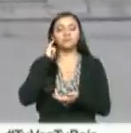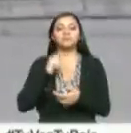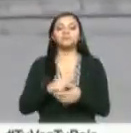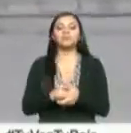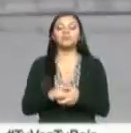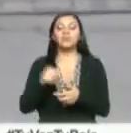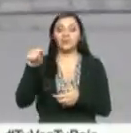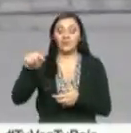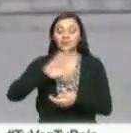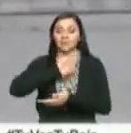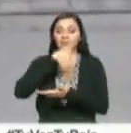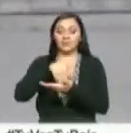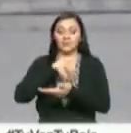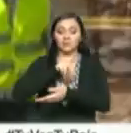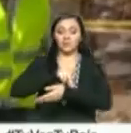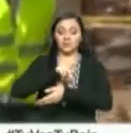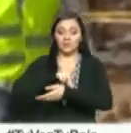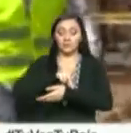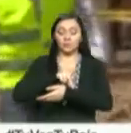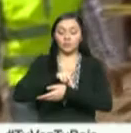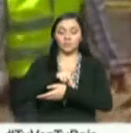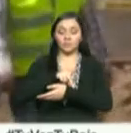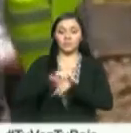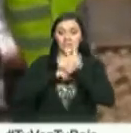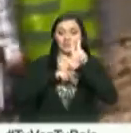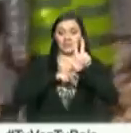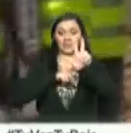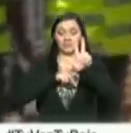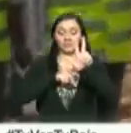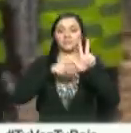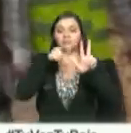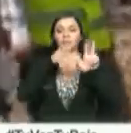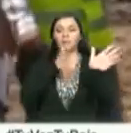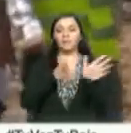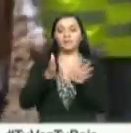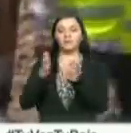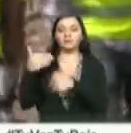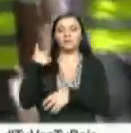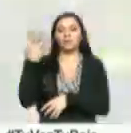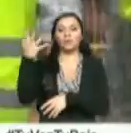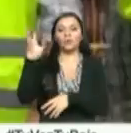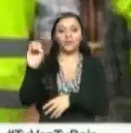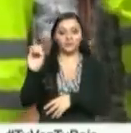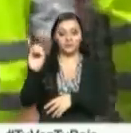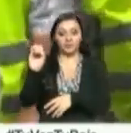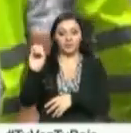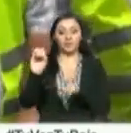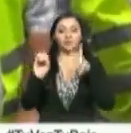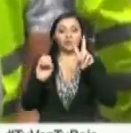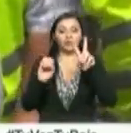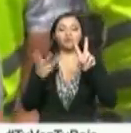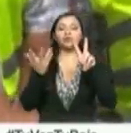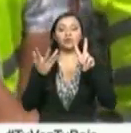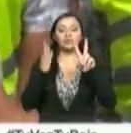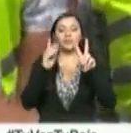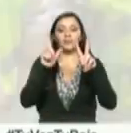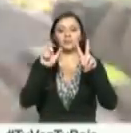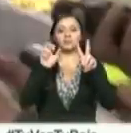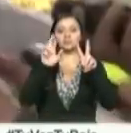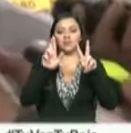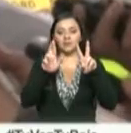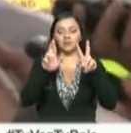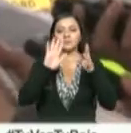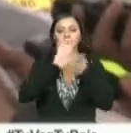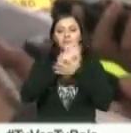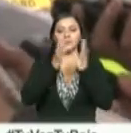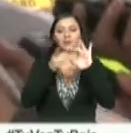Los dispensarios son parte de los 40 que se encuentran en construcción. Dos de ellos estarán ubicados en Balsar y Milagro, en la